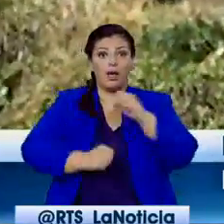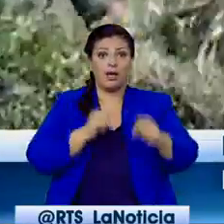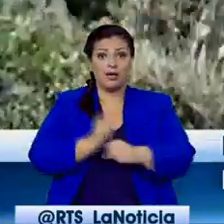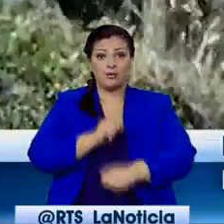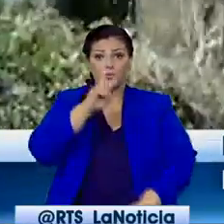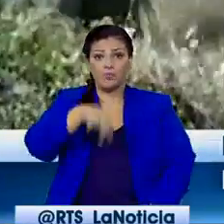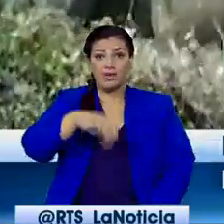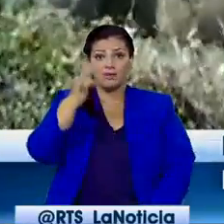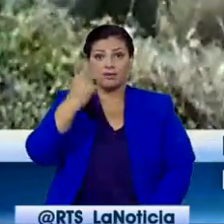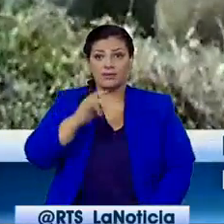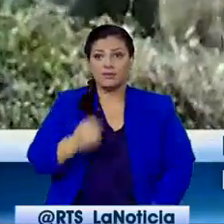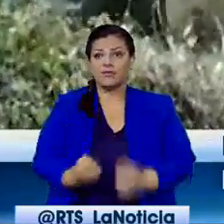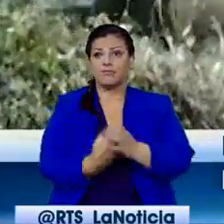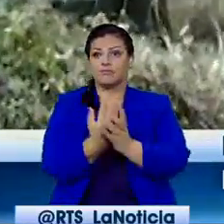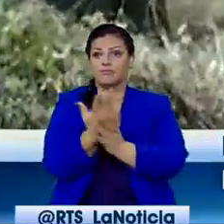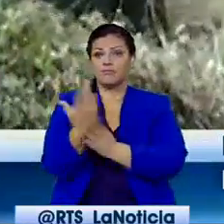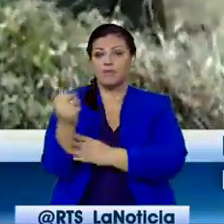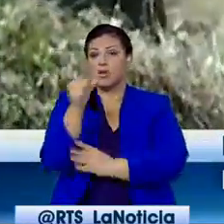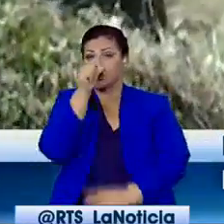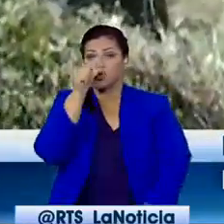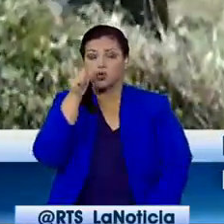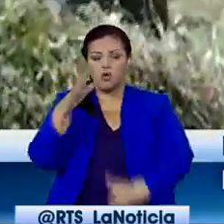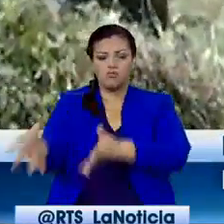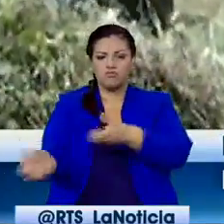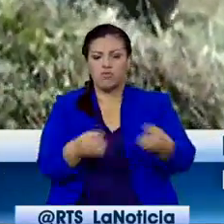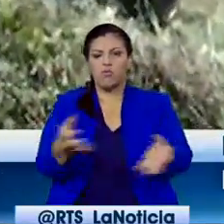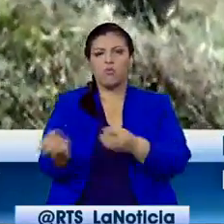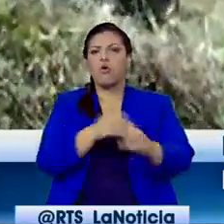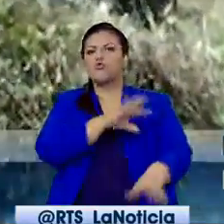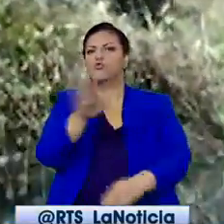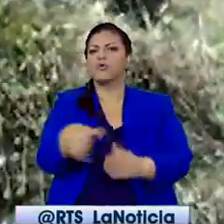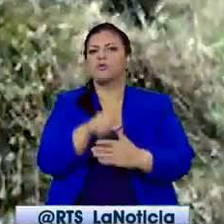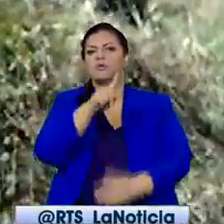plantas en Chimborazo informó Darwin Altamirano